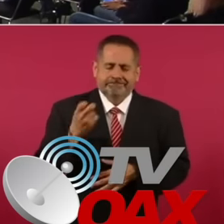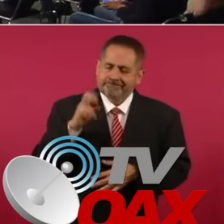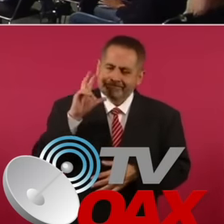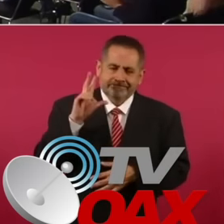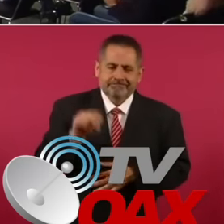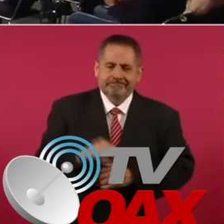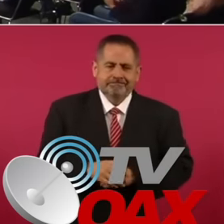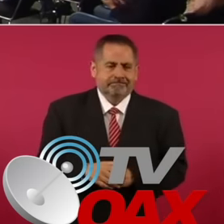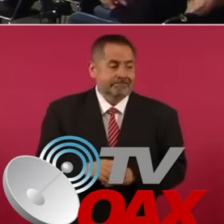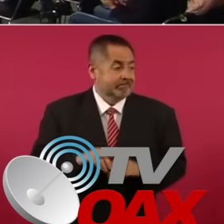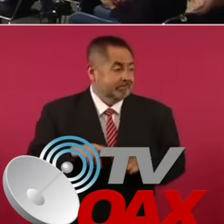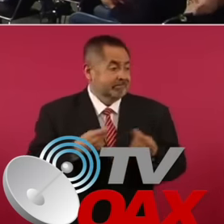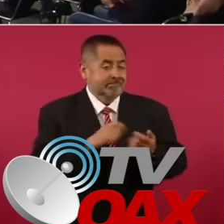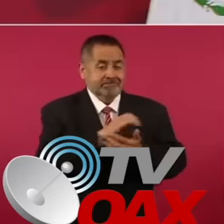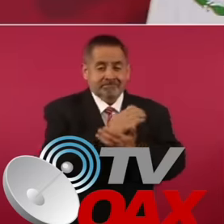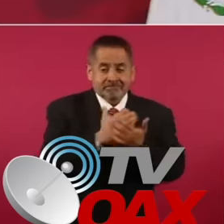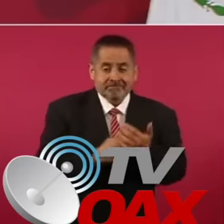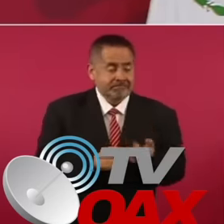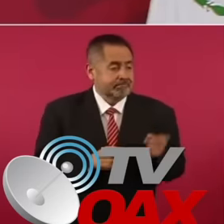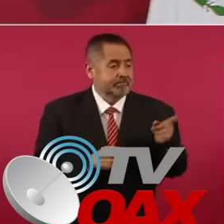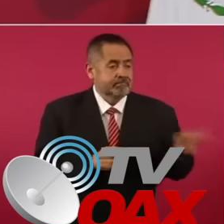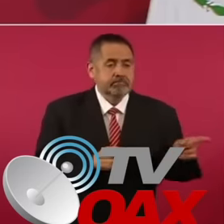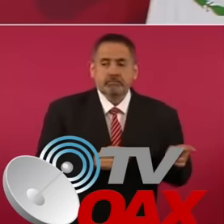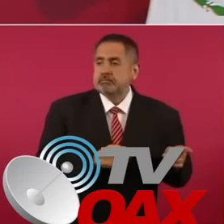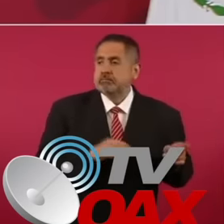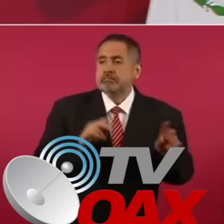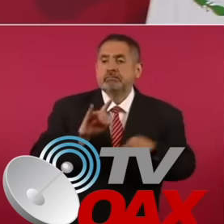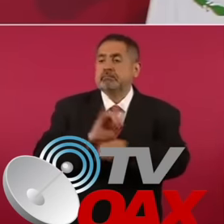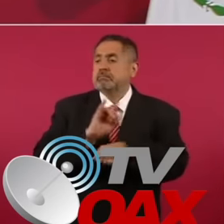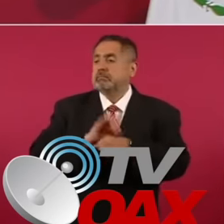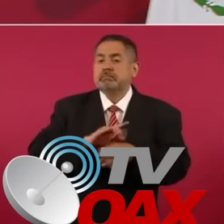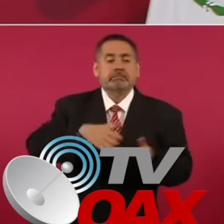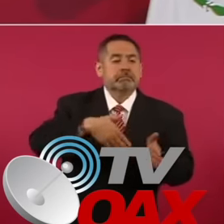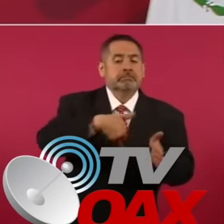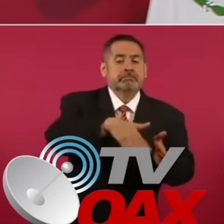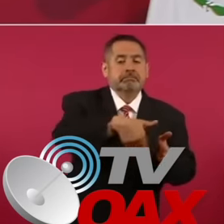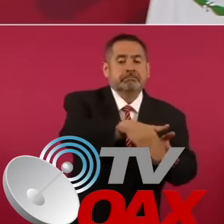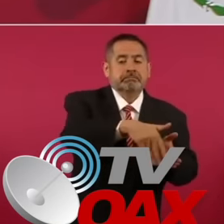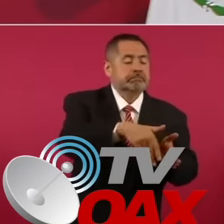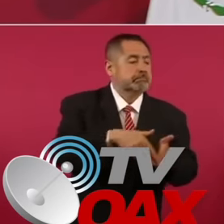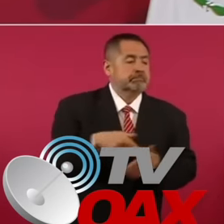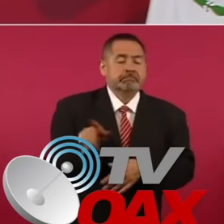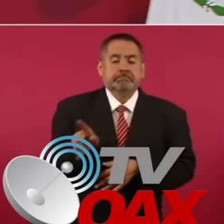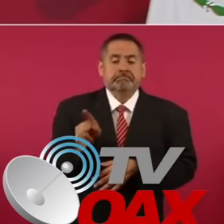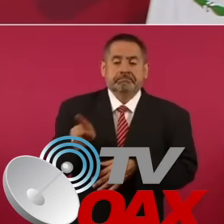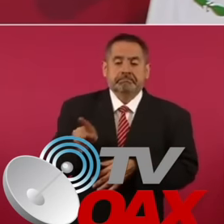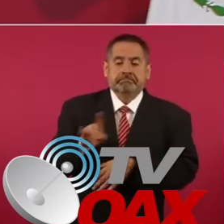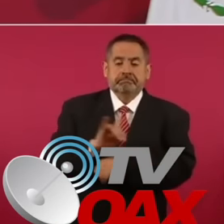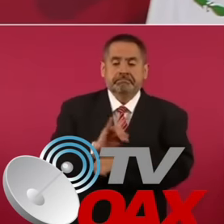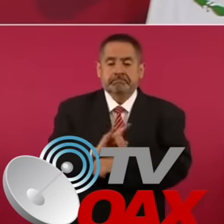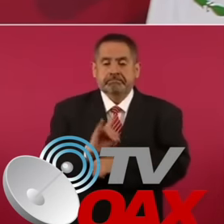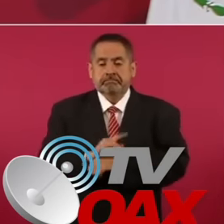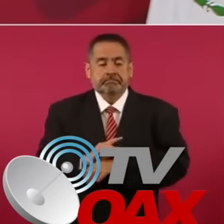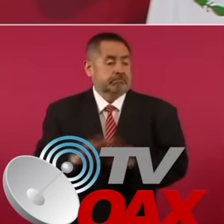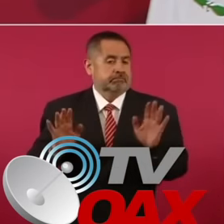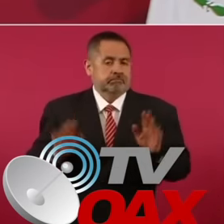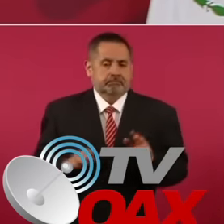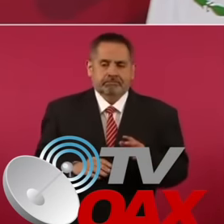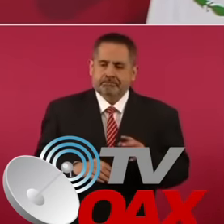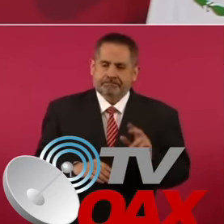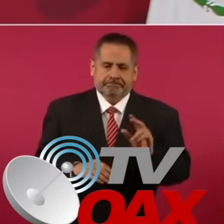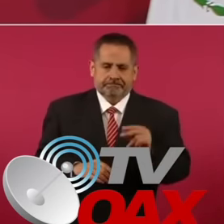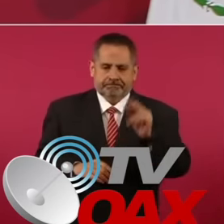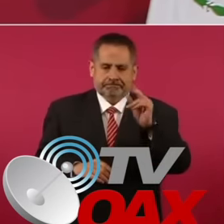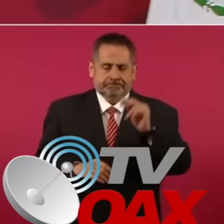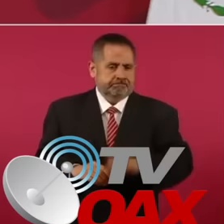pues, es nada más pintar con emulsión la asfáltica, el camino,